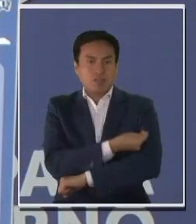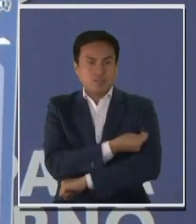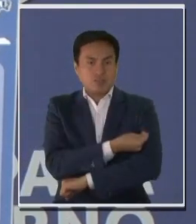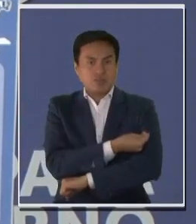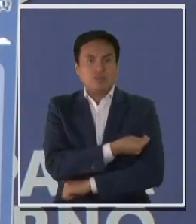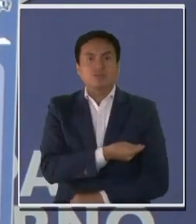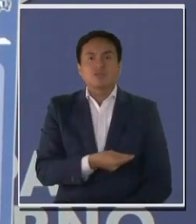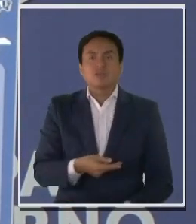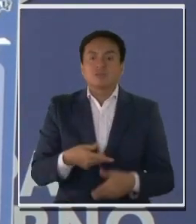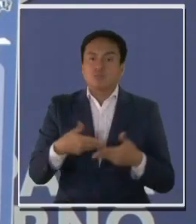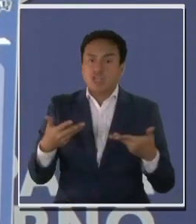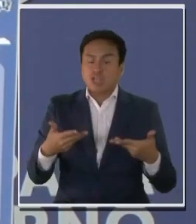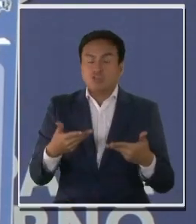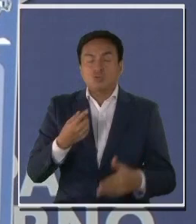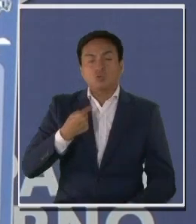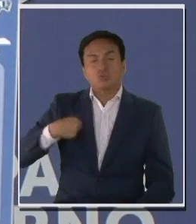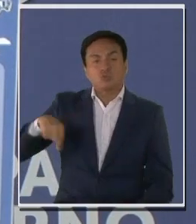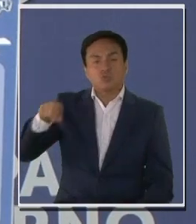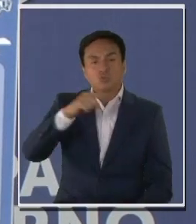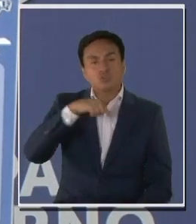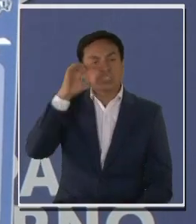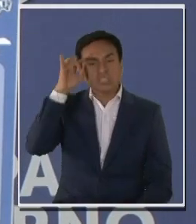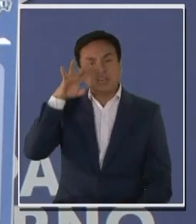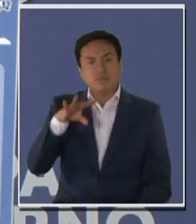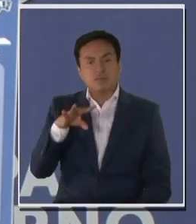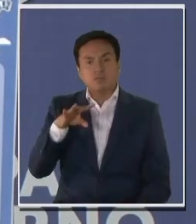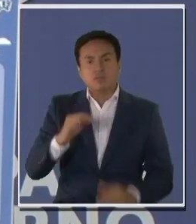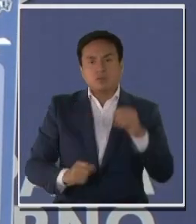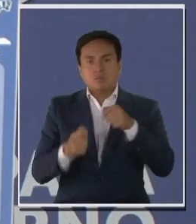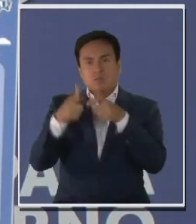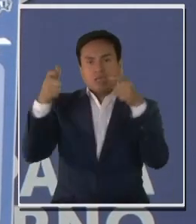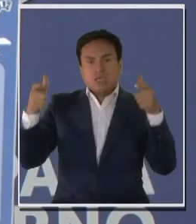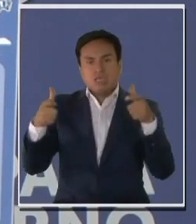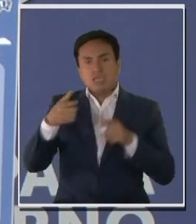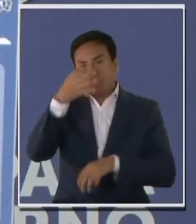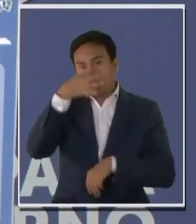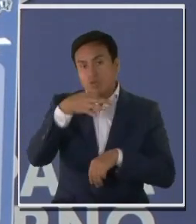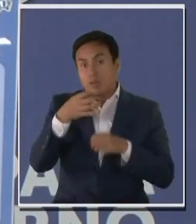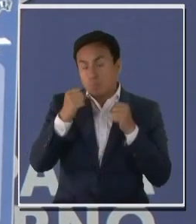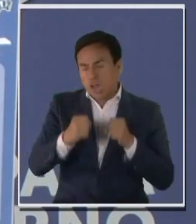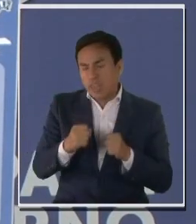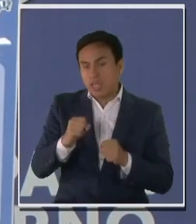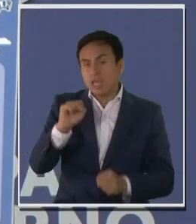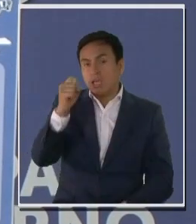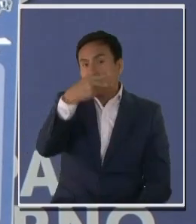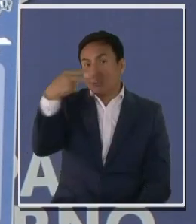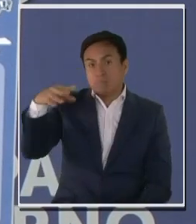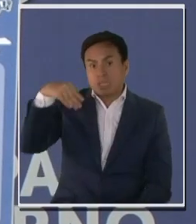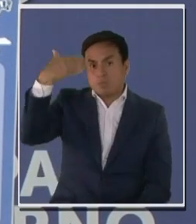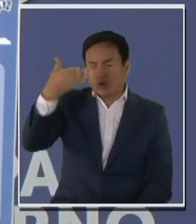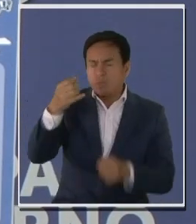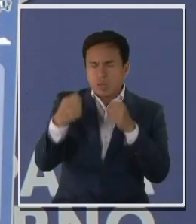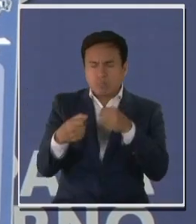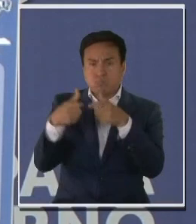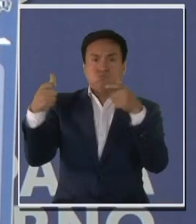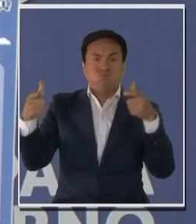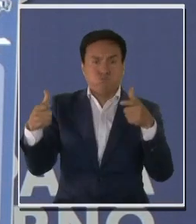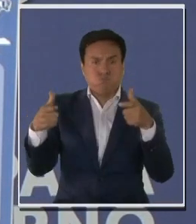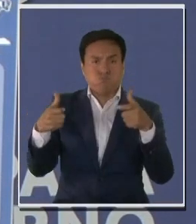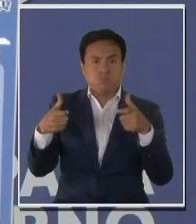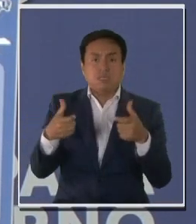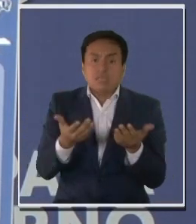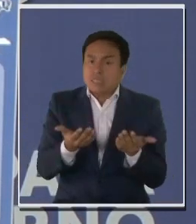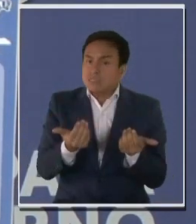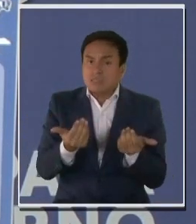y por tanto Nosotros sabemos que el pic de influenza podría estar en un par de semanas presente y